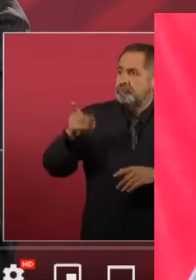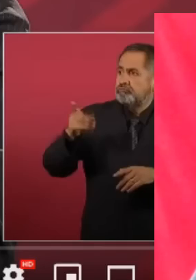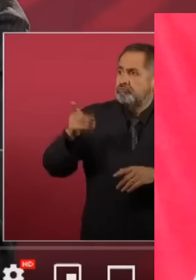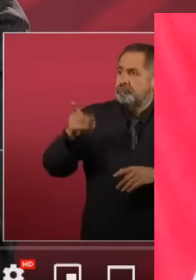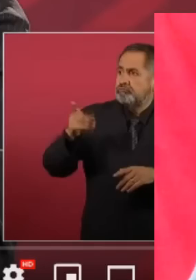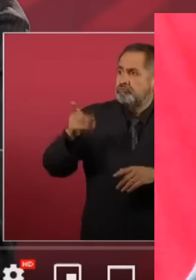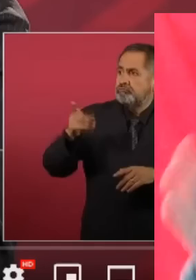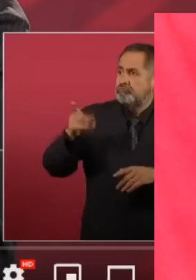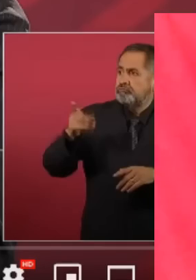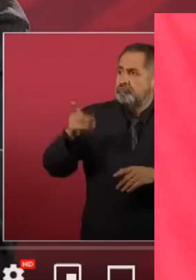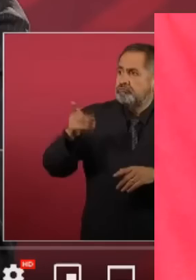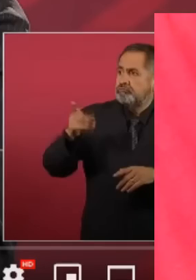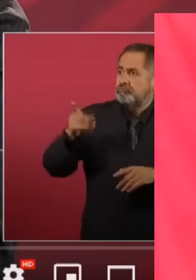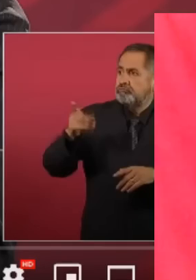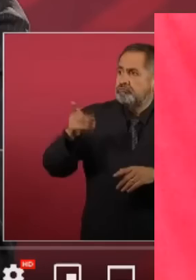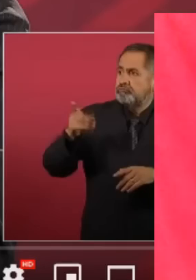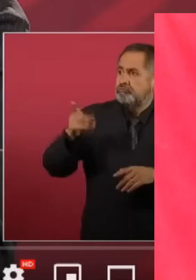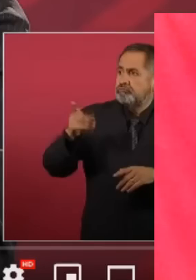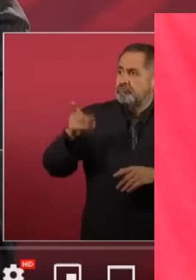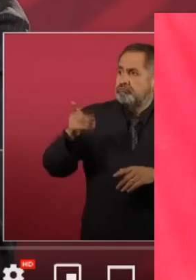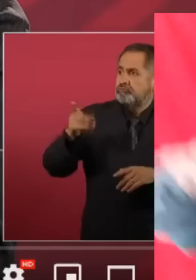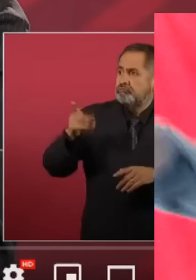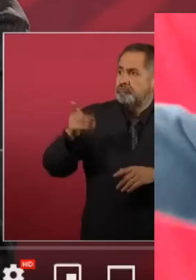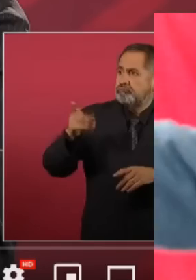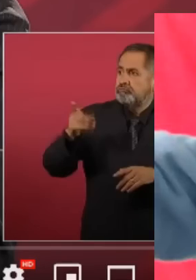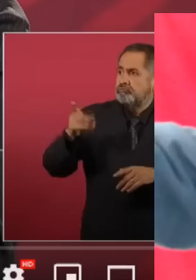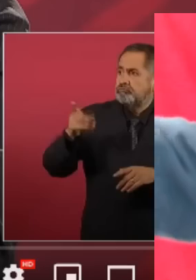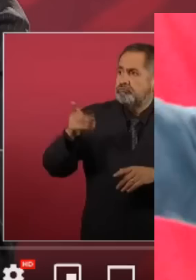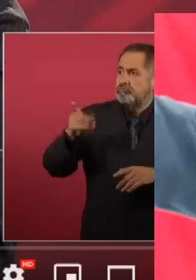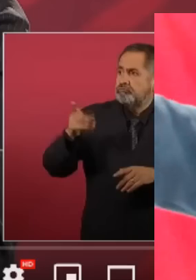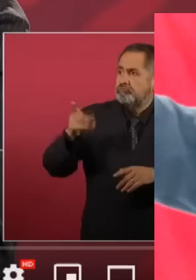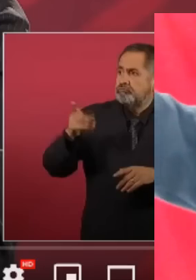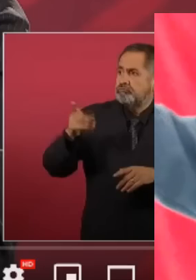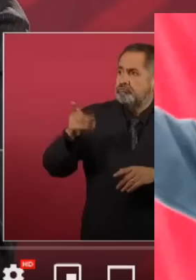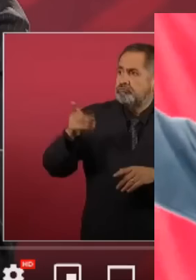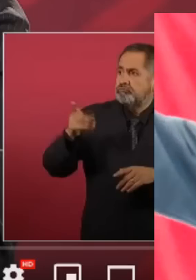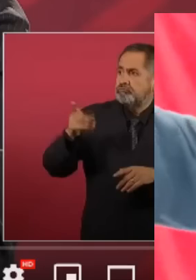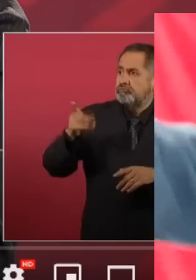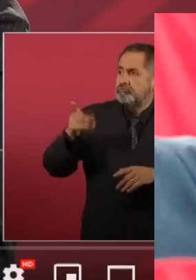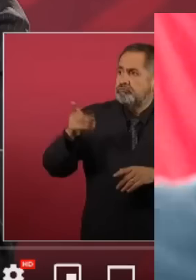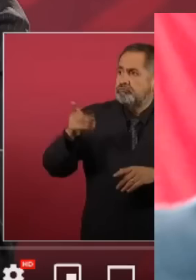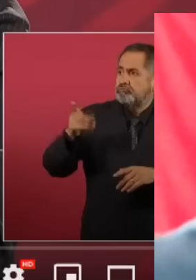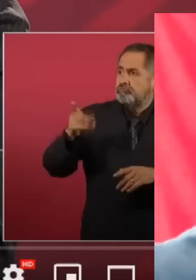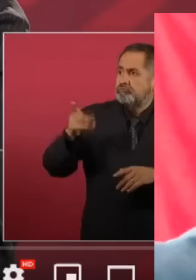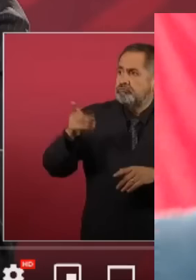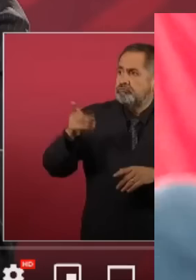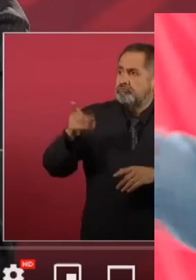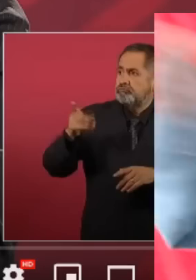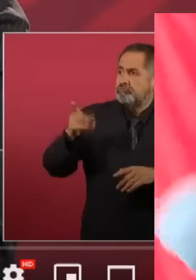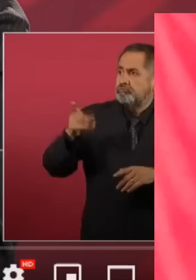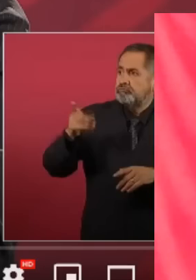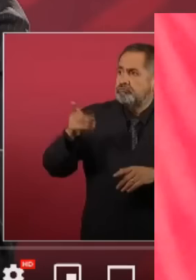el presidente nos recuerda a todos que la guardería abc es uno de los más grandes pecados que aunque que esté